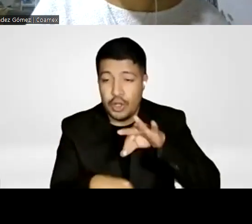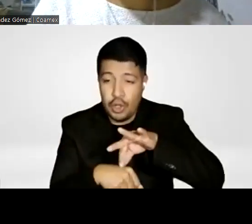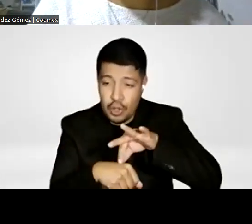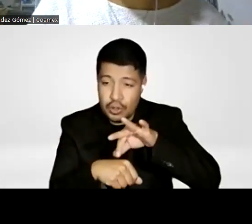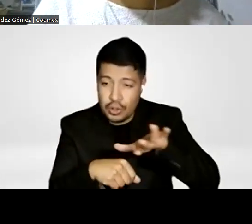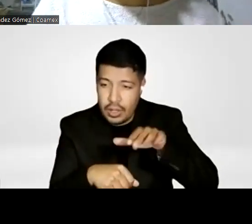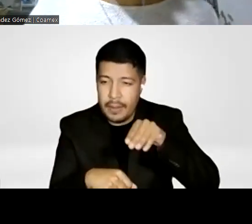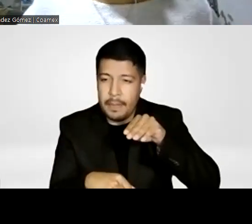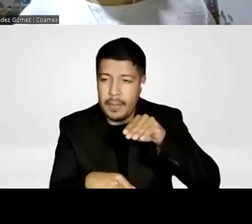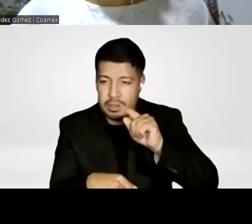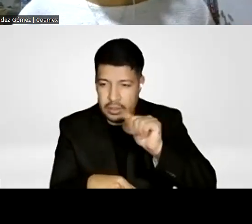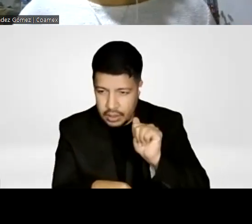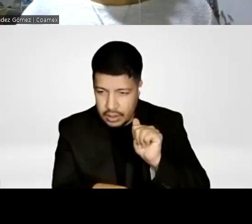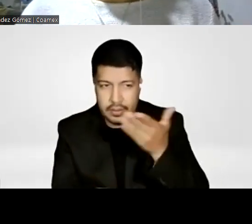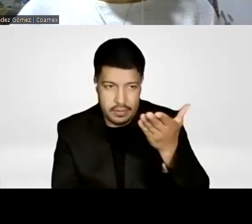Marta.